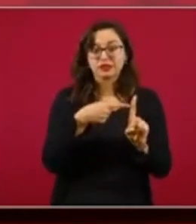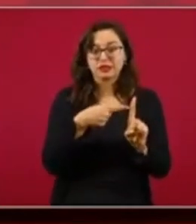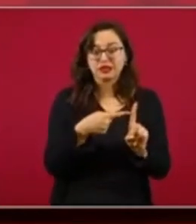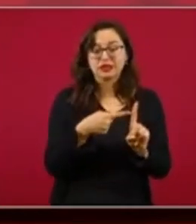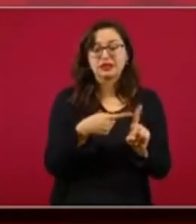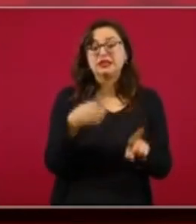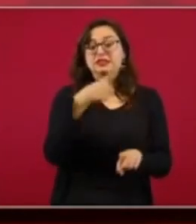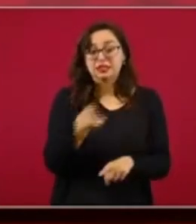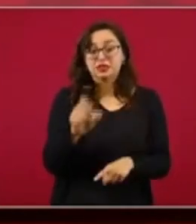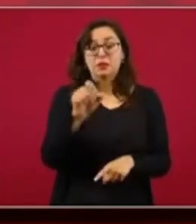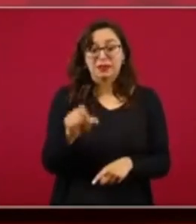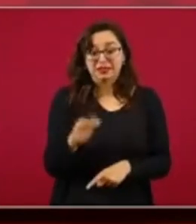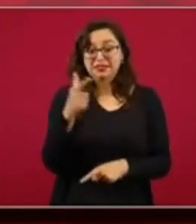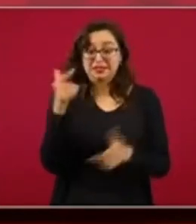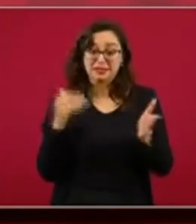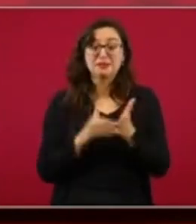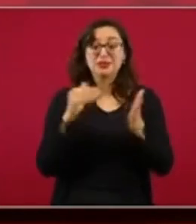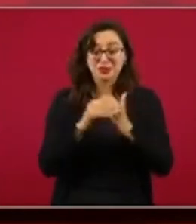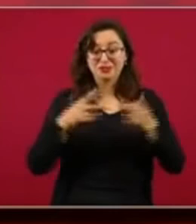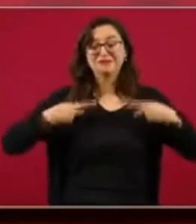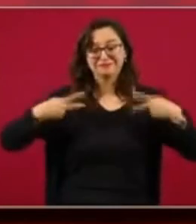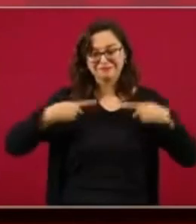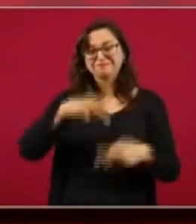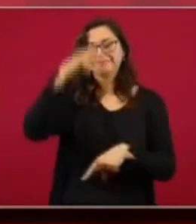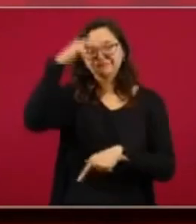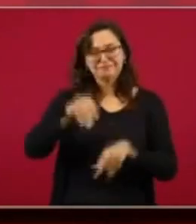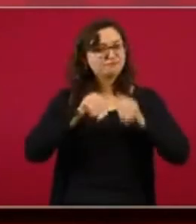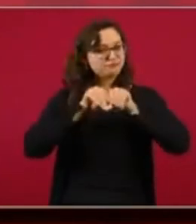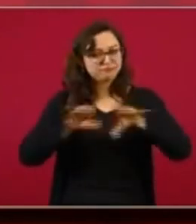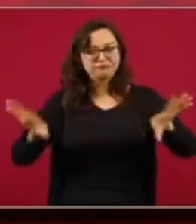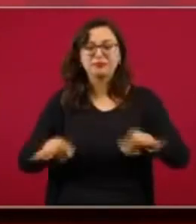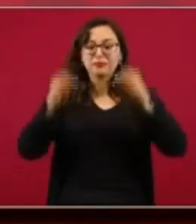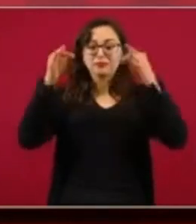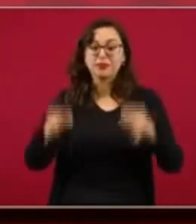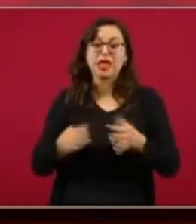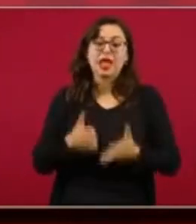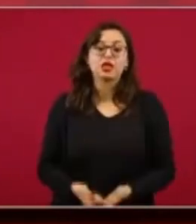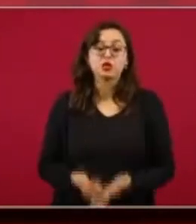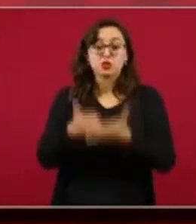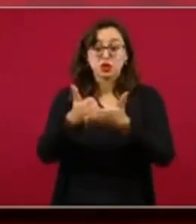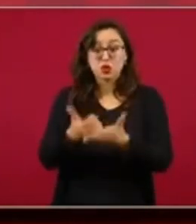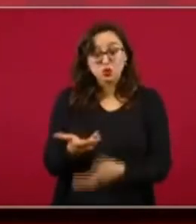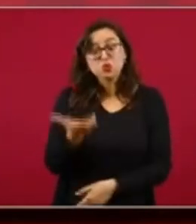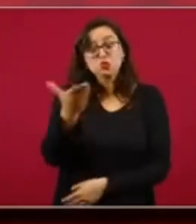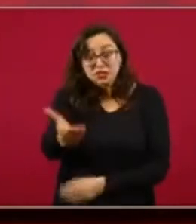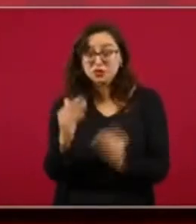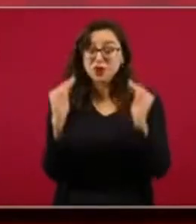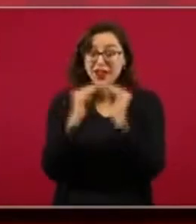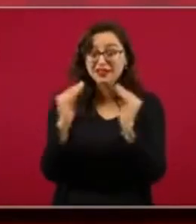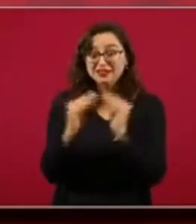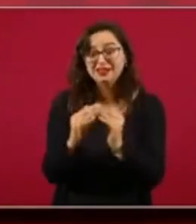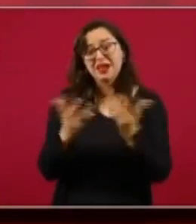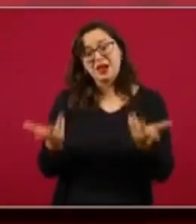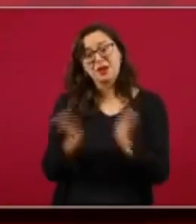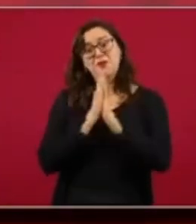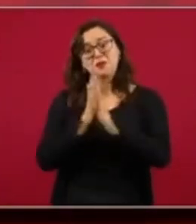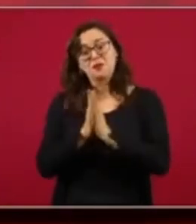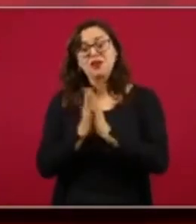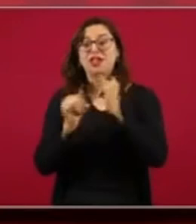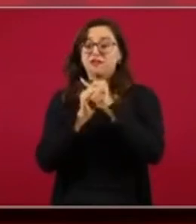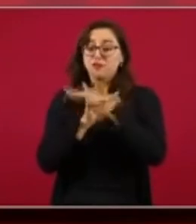por 127 millones de mexicanas y mexicanos. Ayudemos, y usted en casa propague la